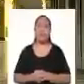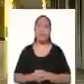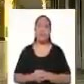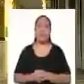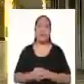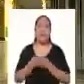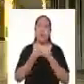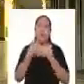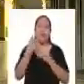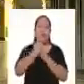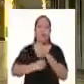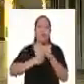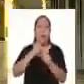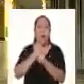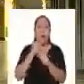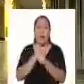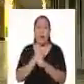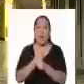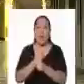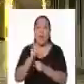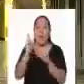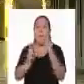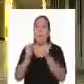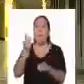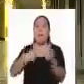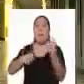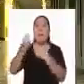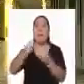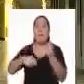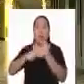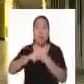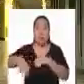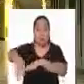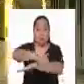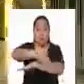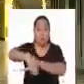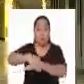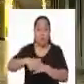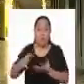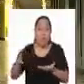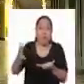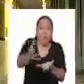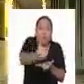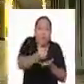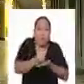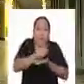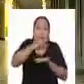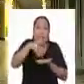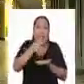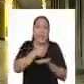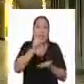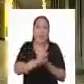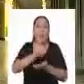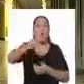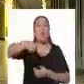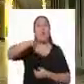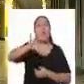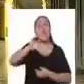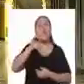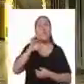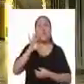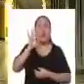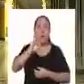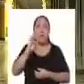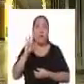Por años, los vendedores ambulantes tomaron el centro de la ciudad de Lima. En el año 1994, cuando se